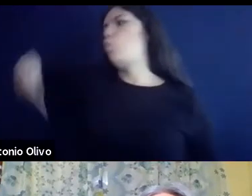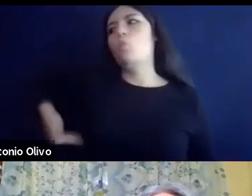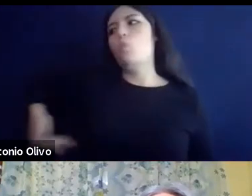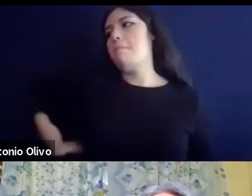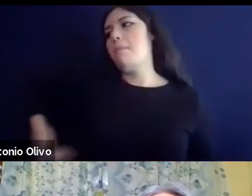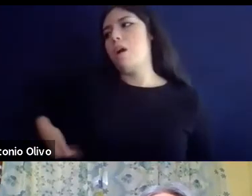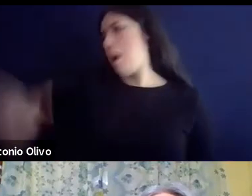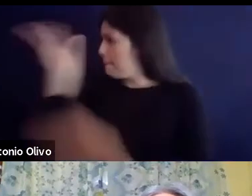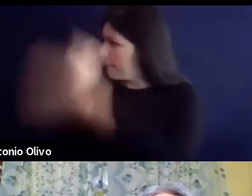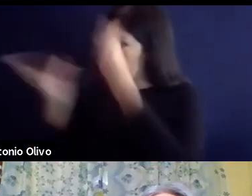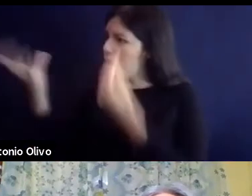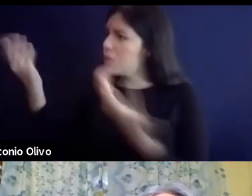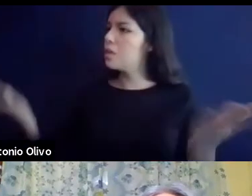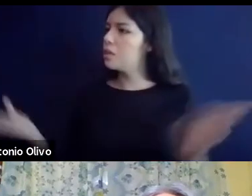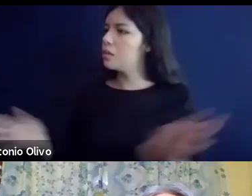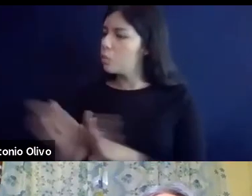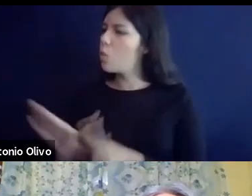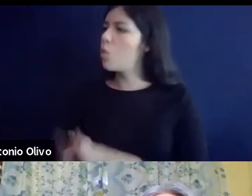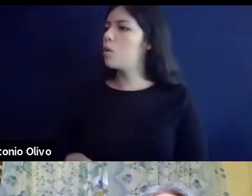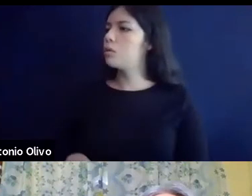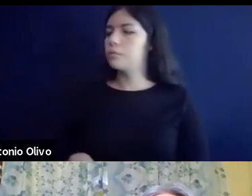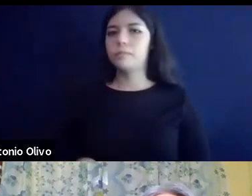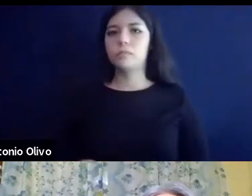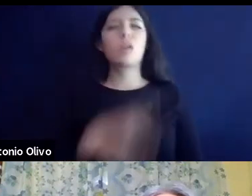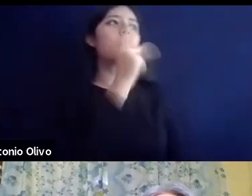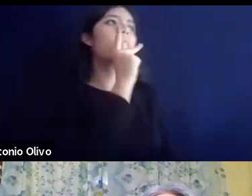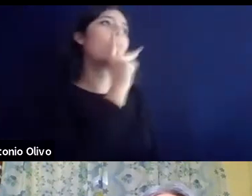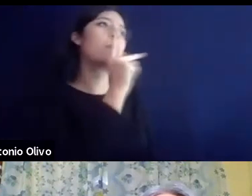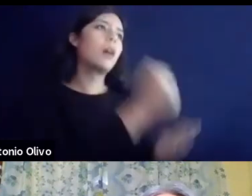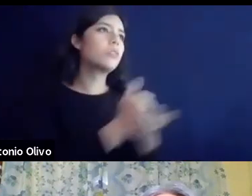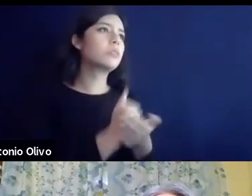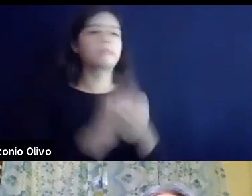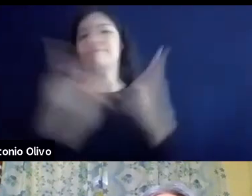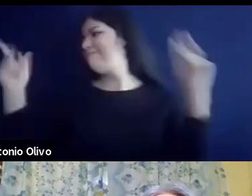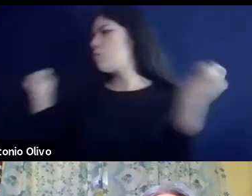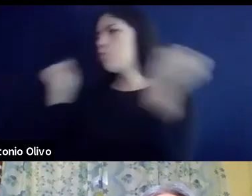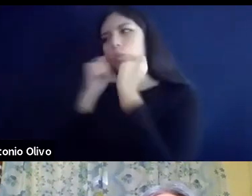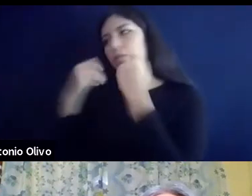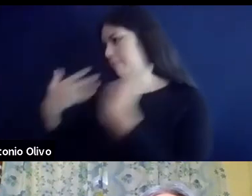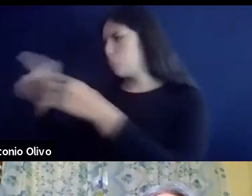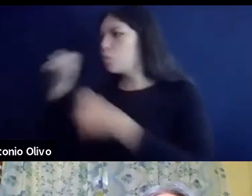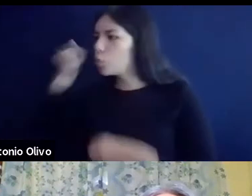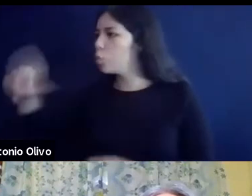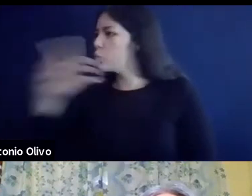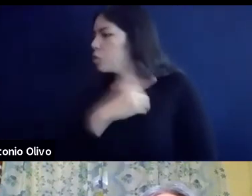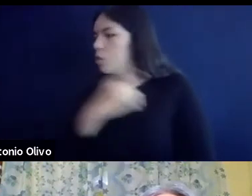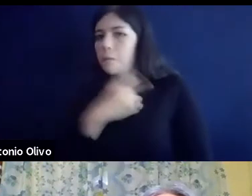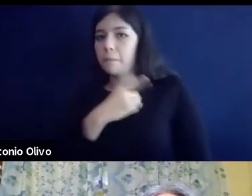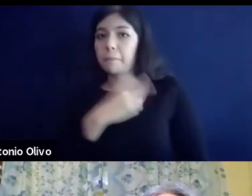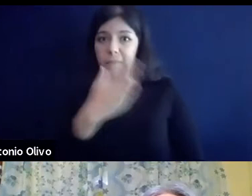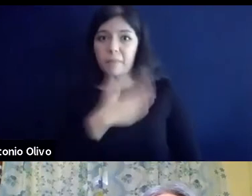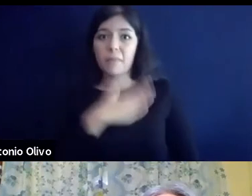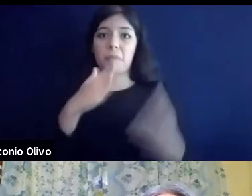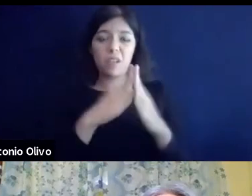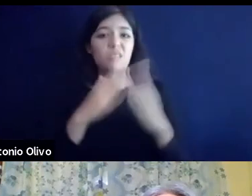No puedo. No te pares. Papá, no me lo sé. No me importa. En mi caso,